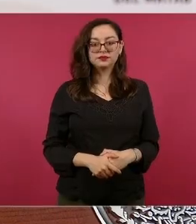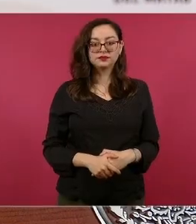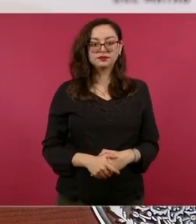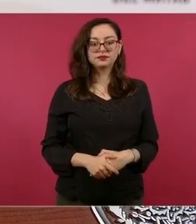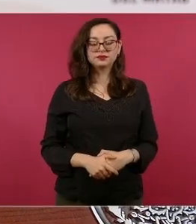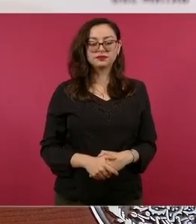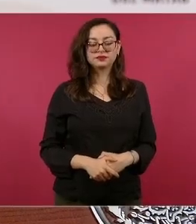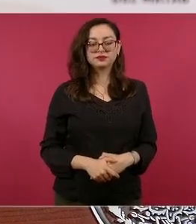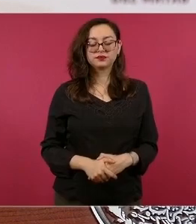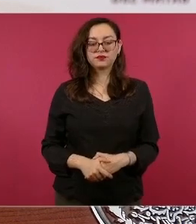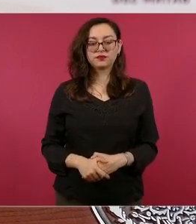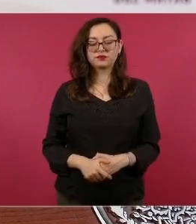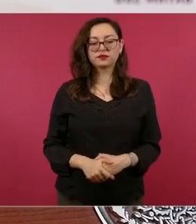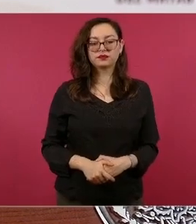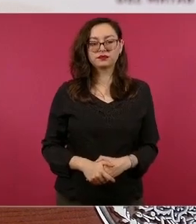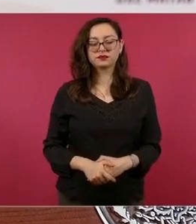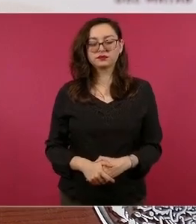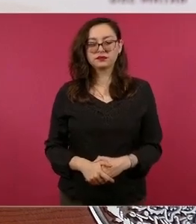Tal vez